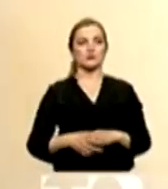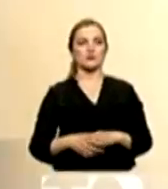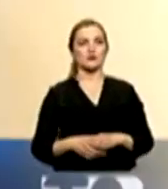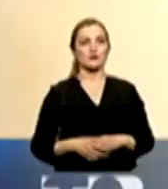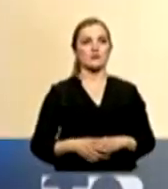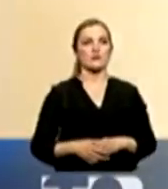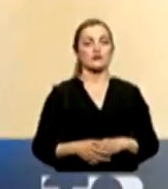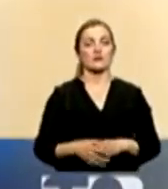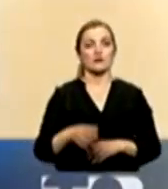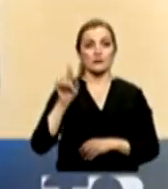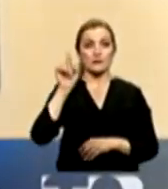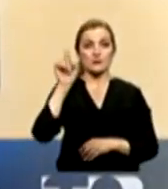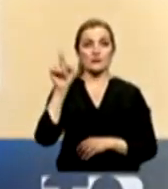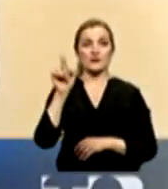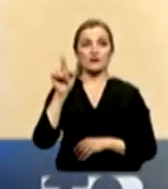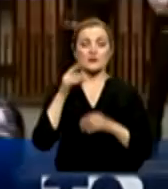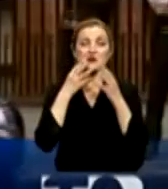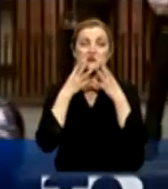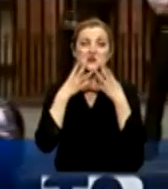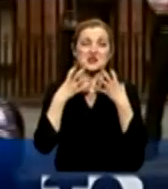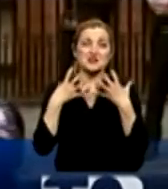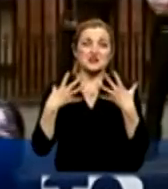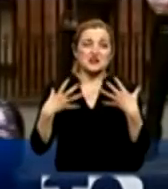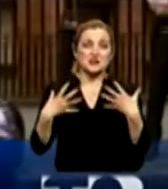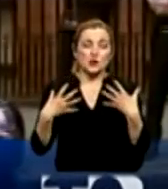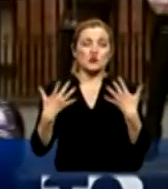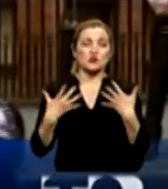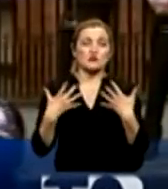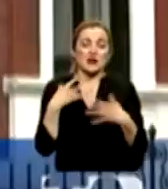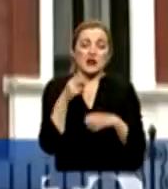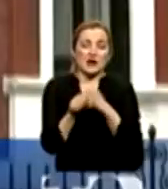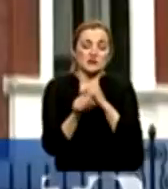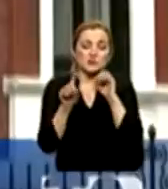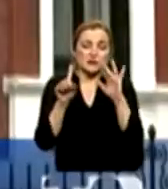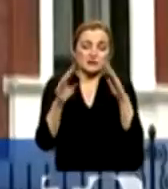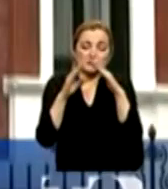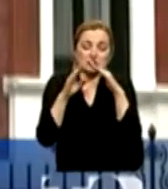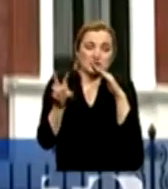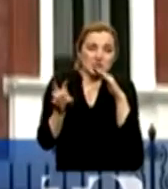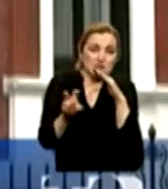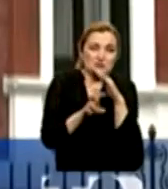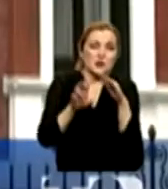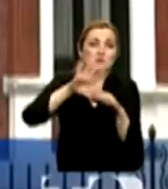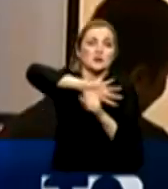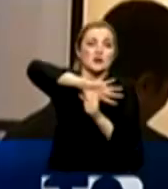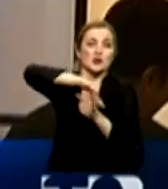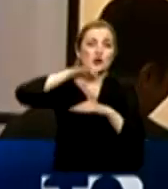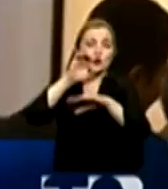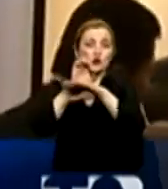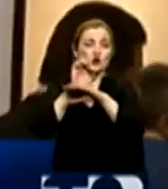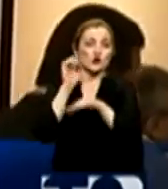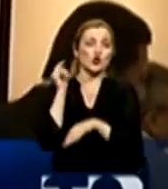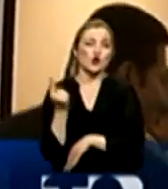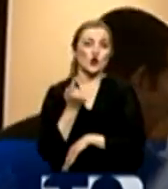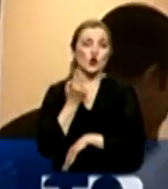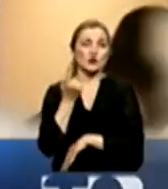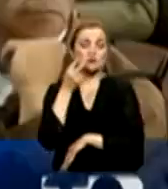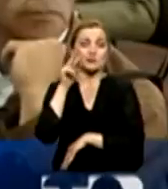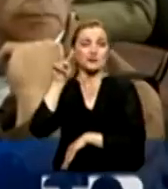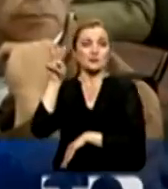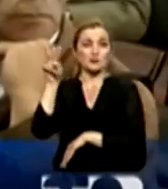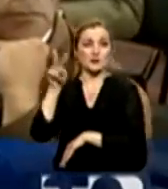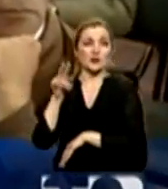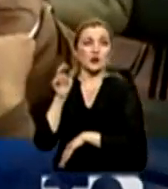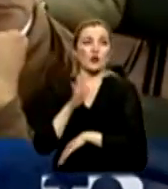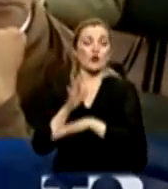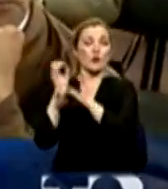Un Julian Assange desaliñado al que le han cobrado factura los 6 años de asilo en la Embajada de Ecuador en Londres. Esa fue la imagen que transmitió el